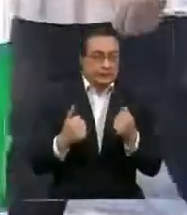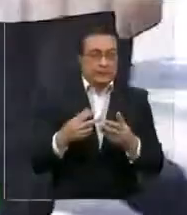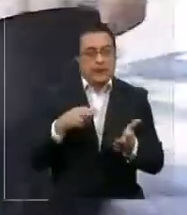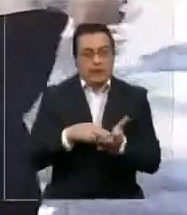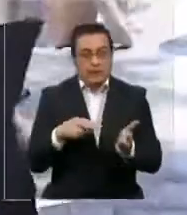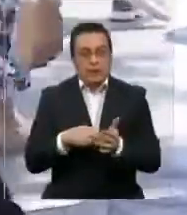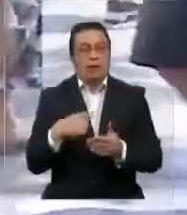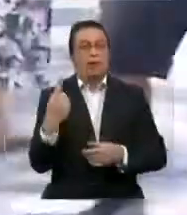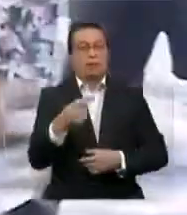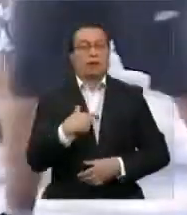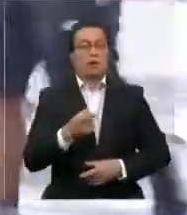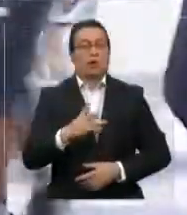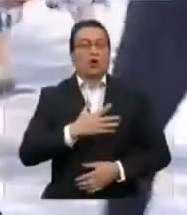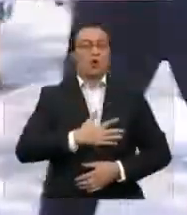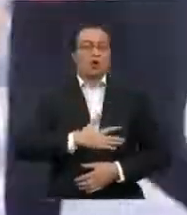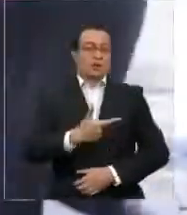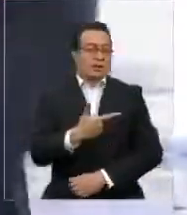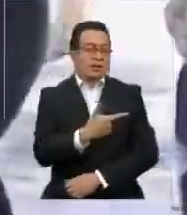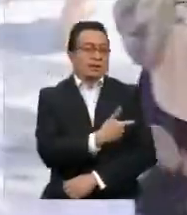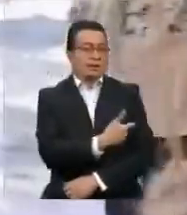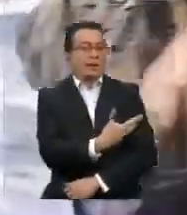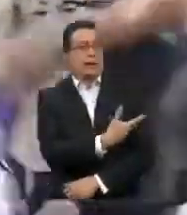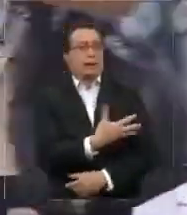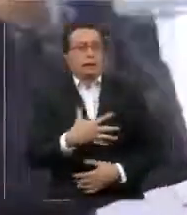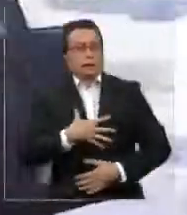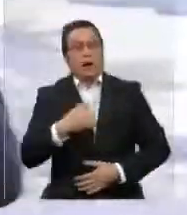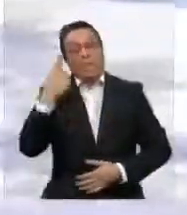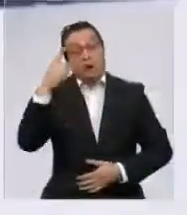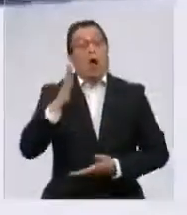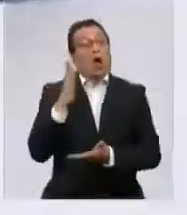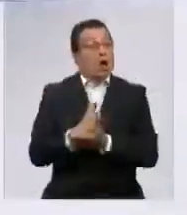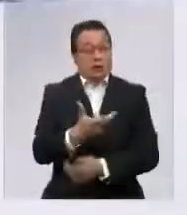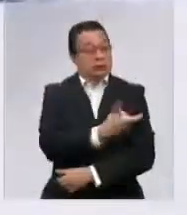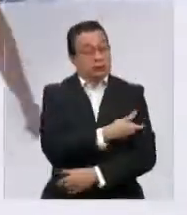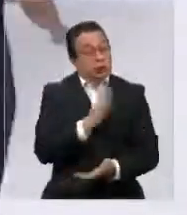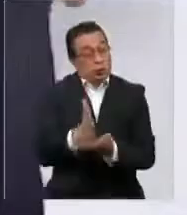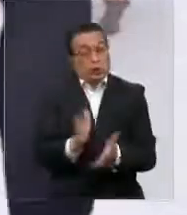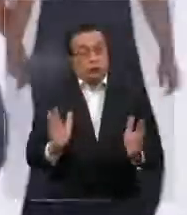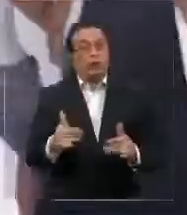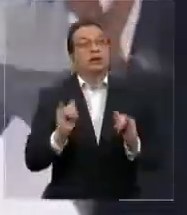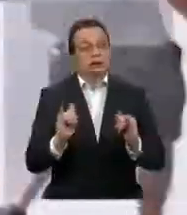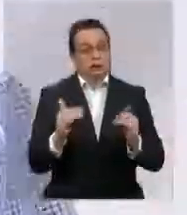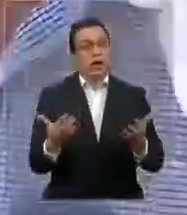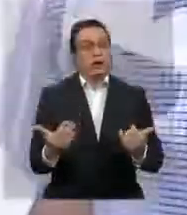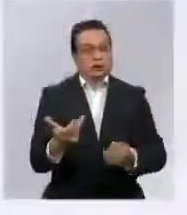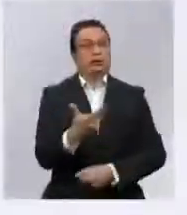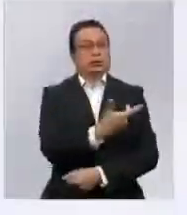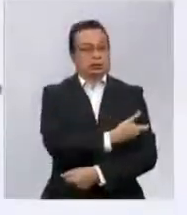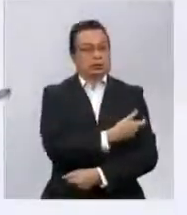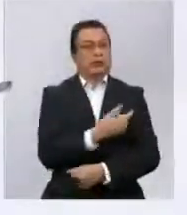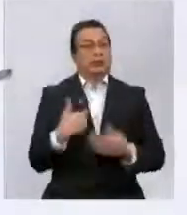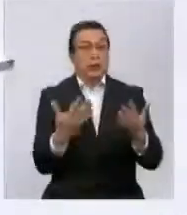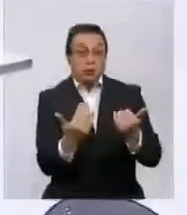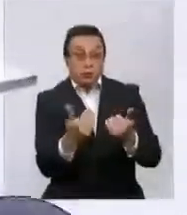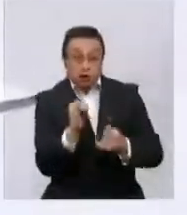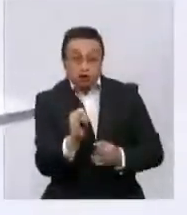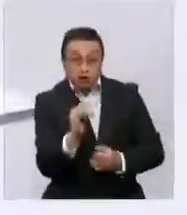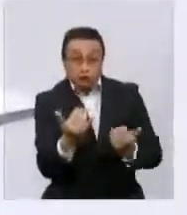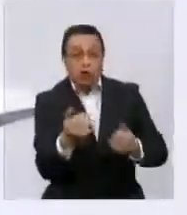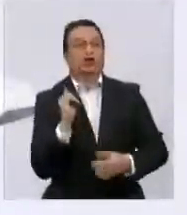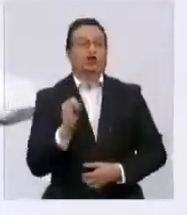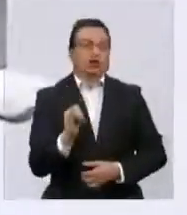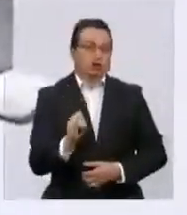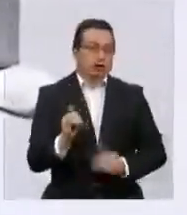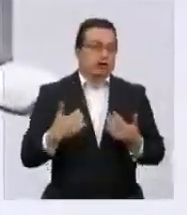esperando. Aunque no me gustan las agujas. ¿Pero se va a vacunar igual? Sí, sí. Es necesario. ¿Eh? ¿Estaban esperando la vacunación sí, entonces?